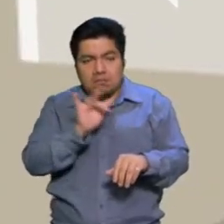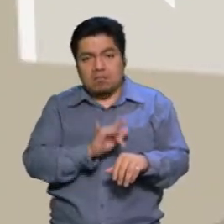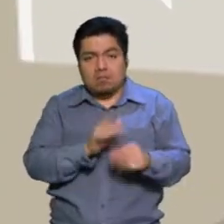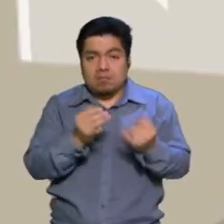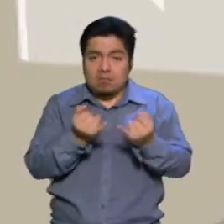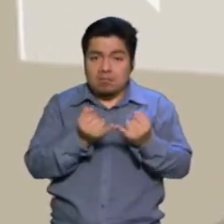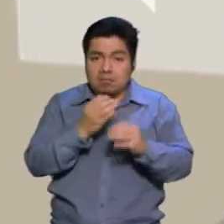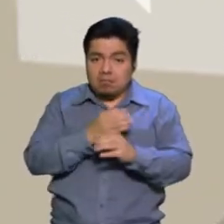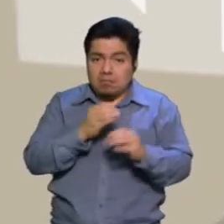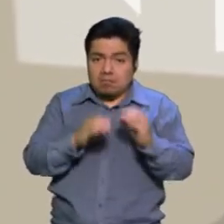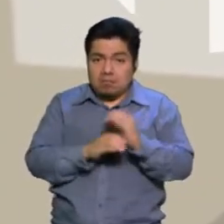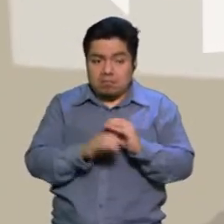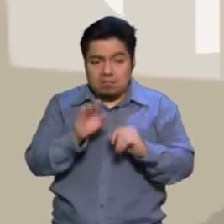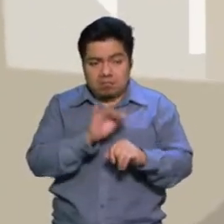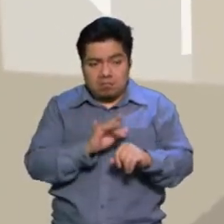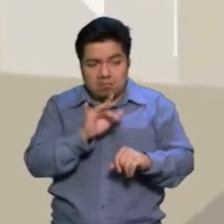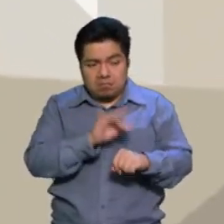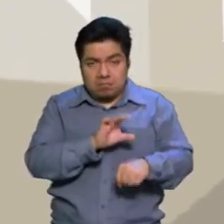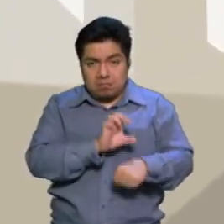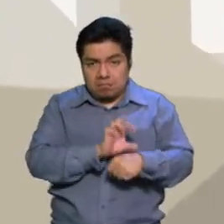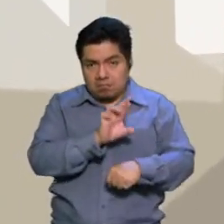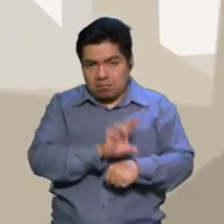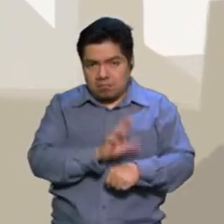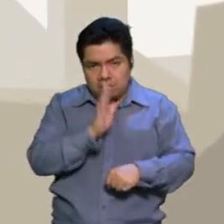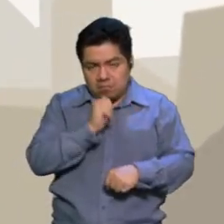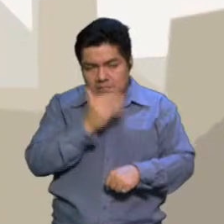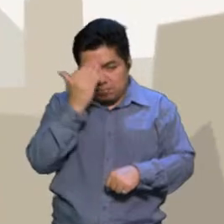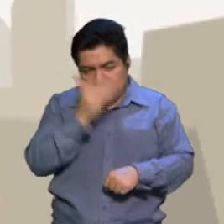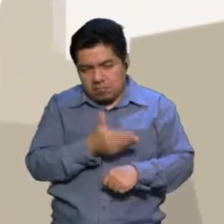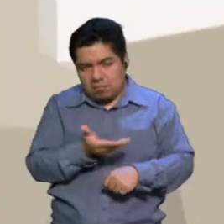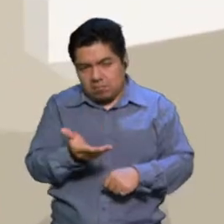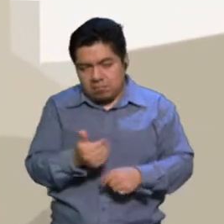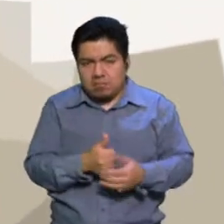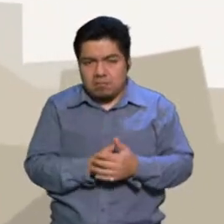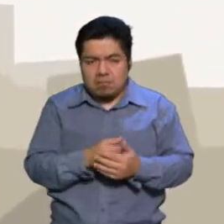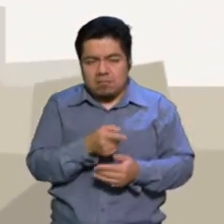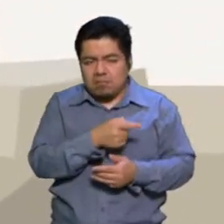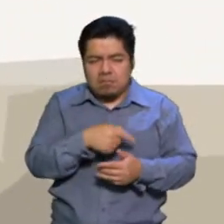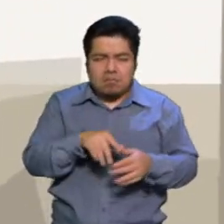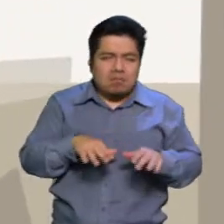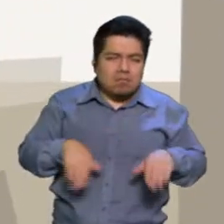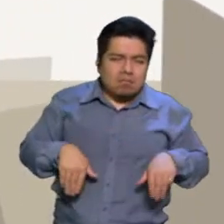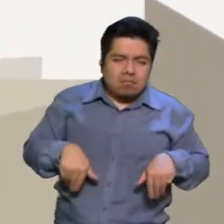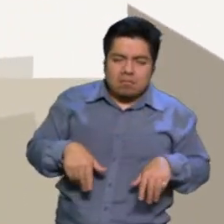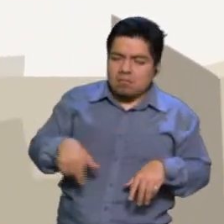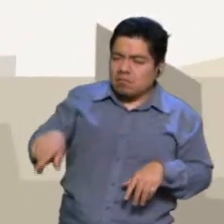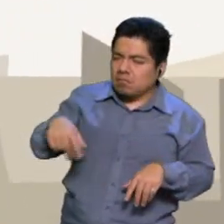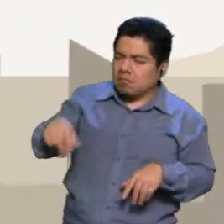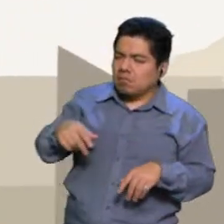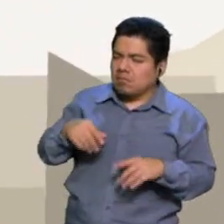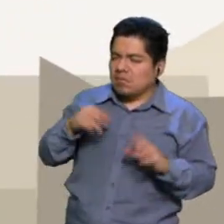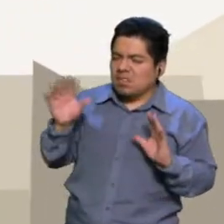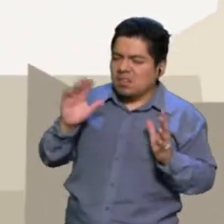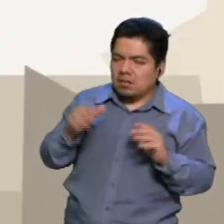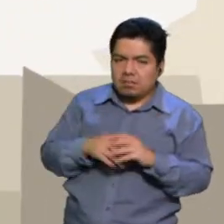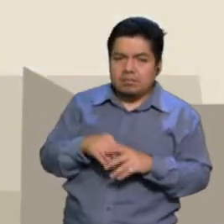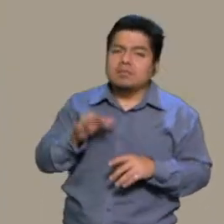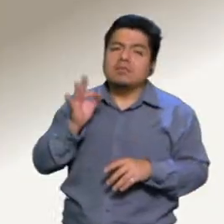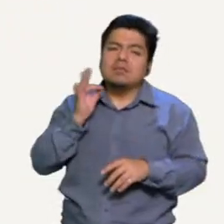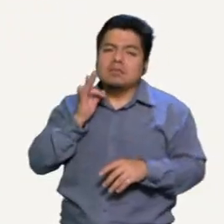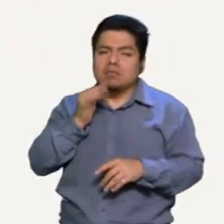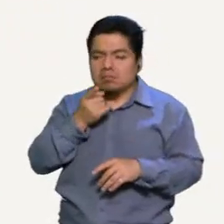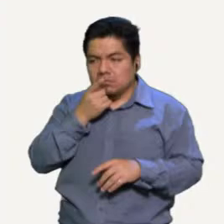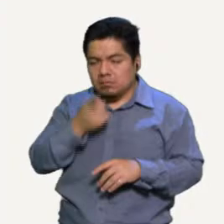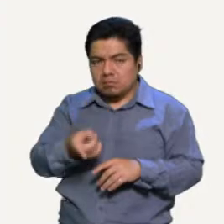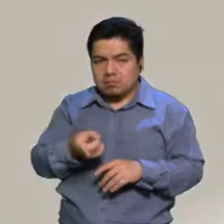de las cosas de diplomáticos en el Ecuador. Y tú sabes que hicieron el ridículo esta semana pasada de que la fiscalía incluso se atrevió